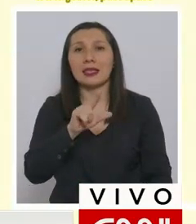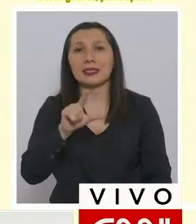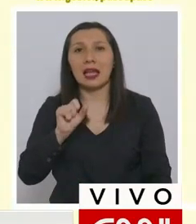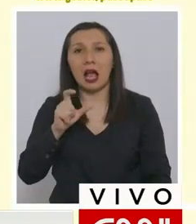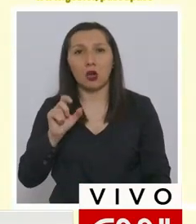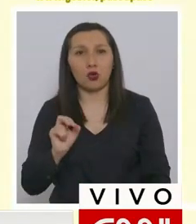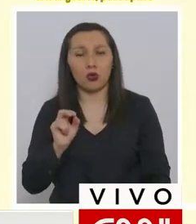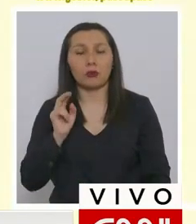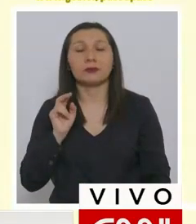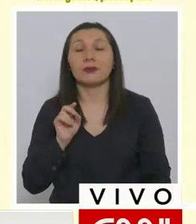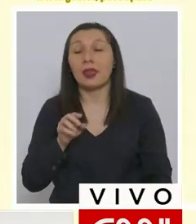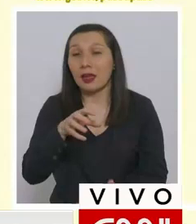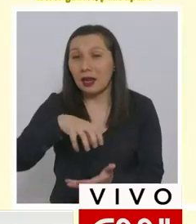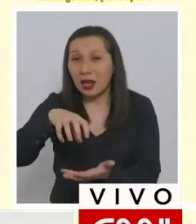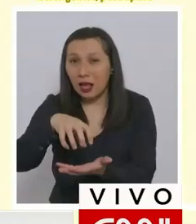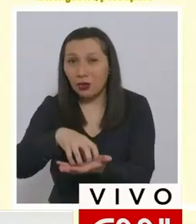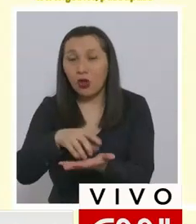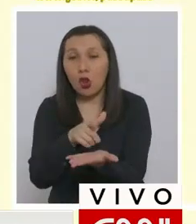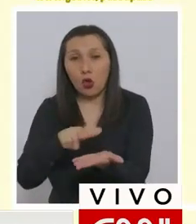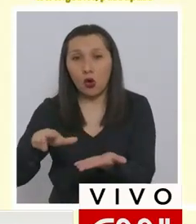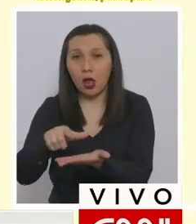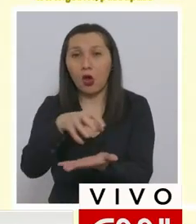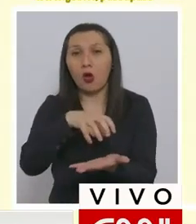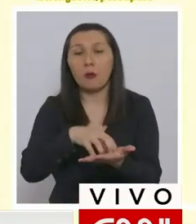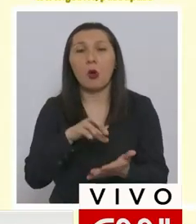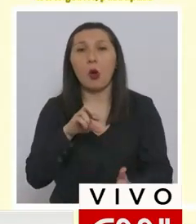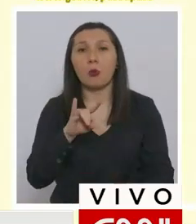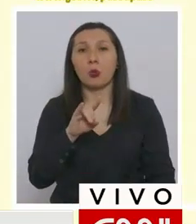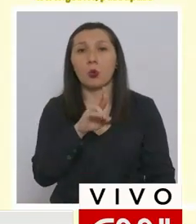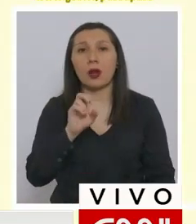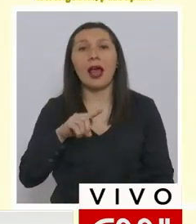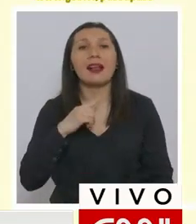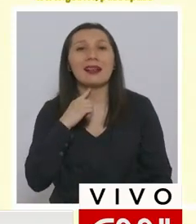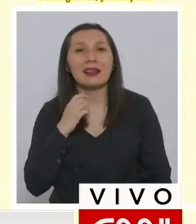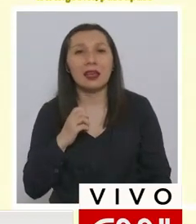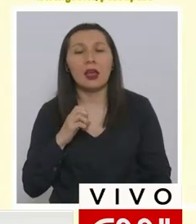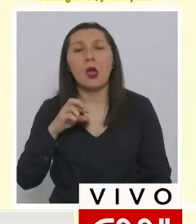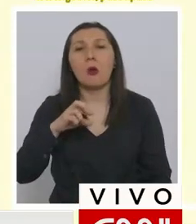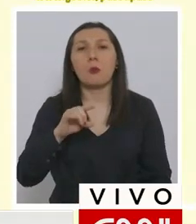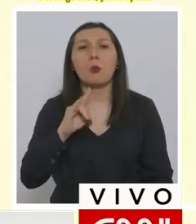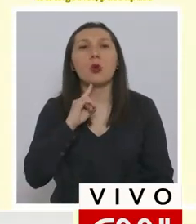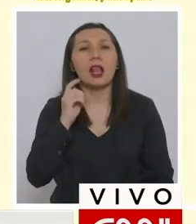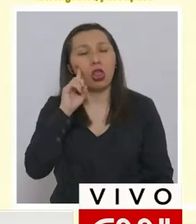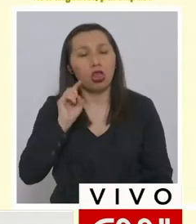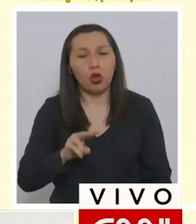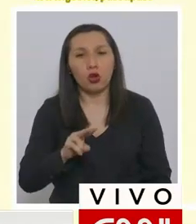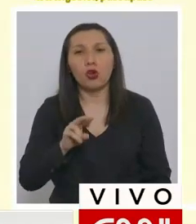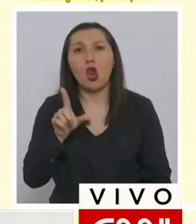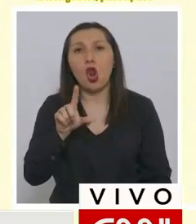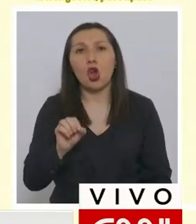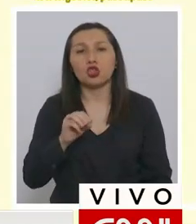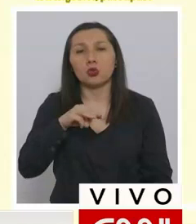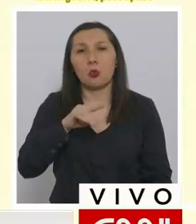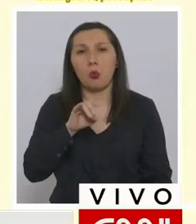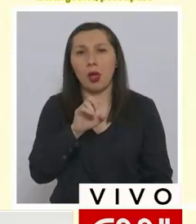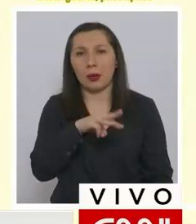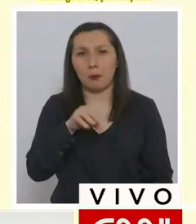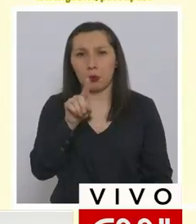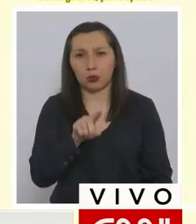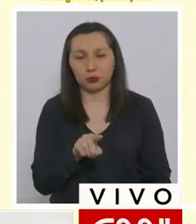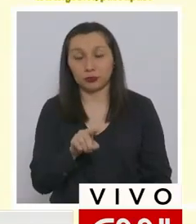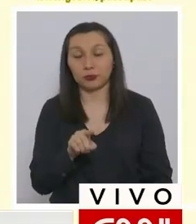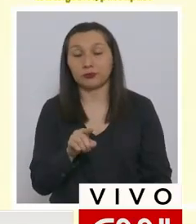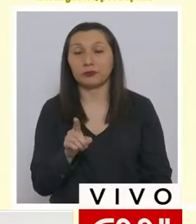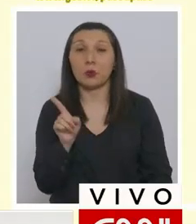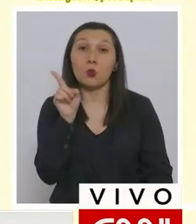Carlos. Avanzan a preparación, también a partir de este sábado a las 5 de la mañana, en la región de